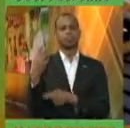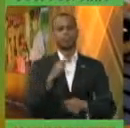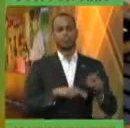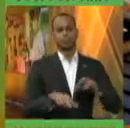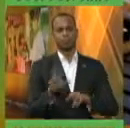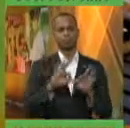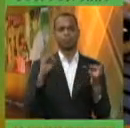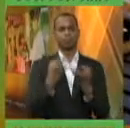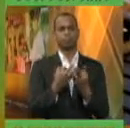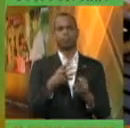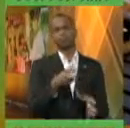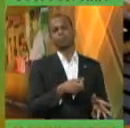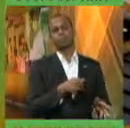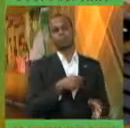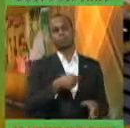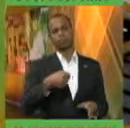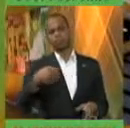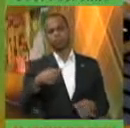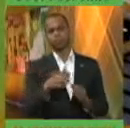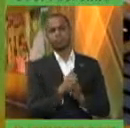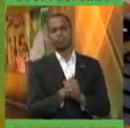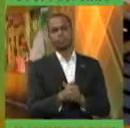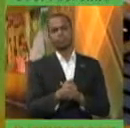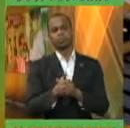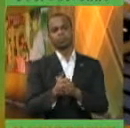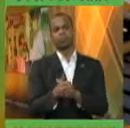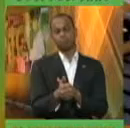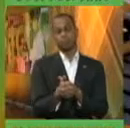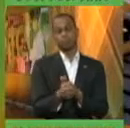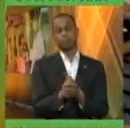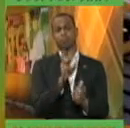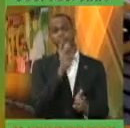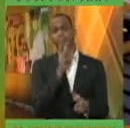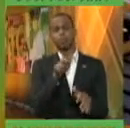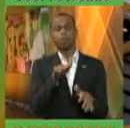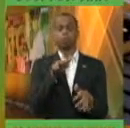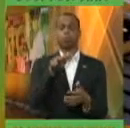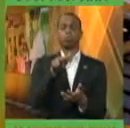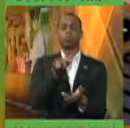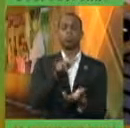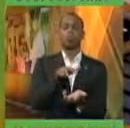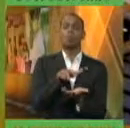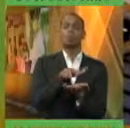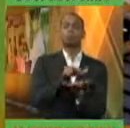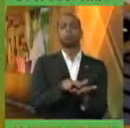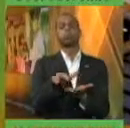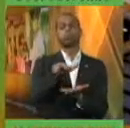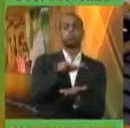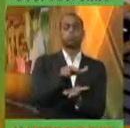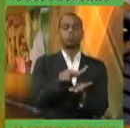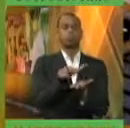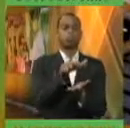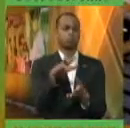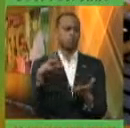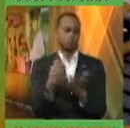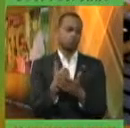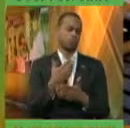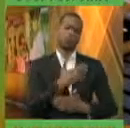familiares llevarlas por ese tubo que ustedes ven allí y bueno trasladar la sala hacia el área de la playa y ahí la persona puede bañarse